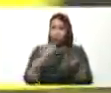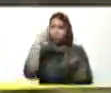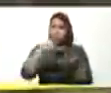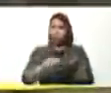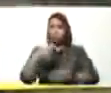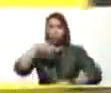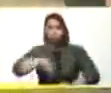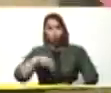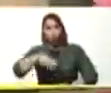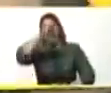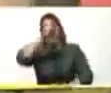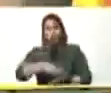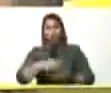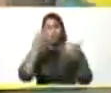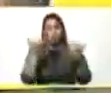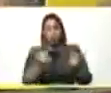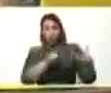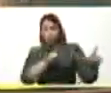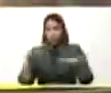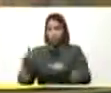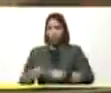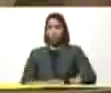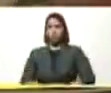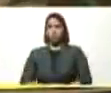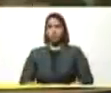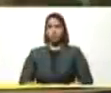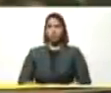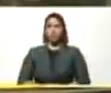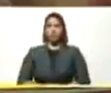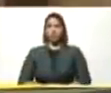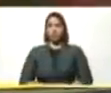voy a aprobar de una vez, darle luz verde.